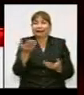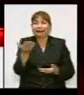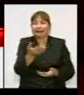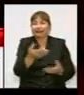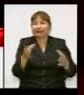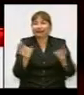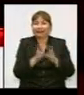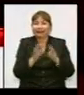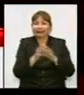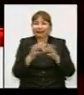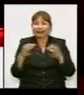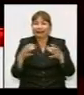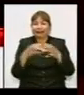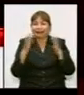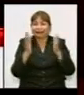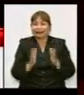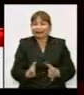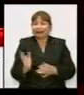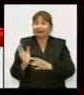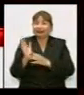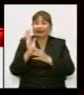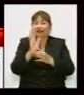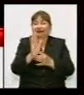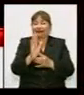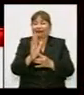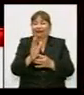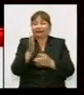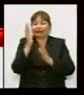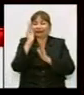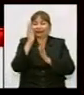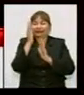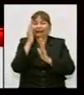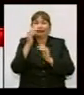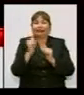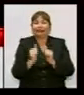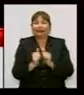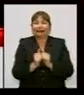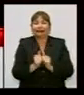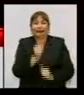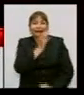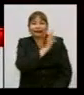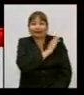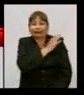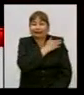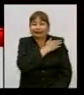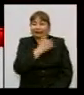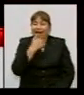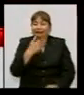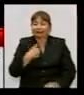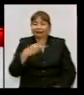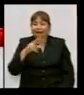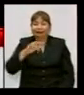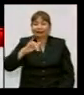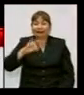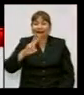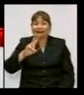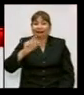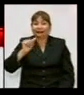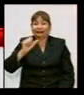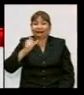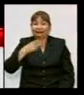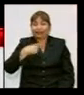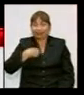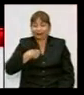congresista, nosotros hemos traído una presentación que va a ser expuesta por el comandante Rivas. Solamente voy a brindar